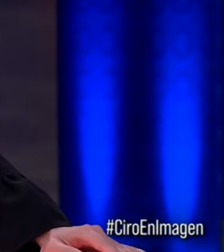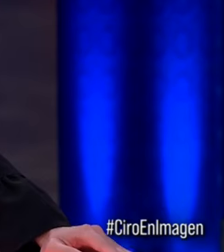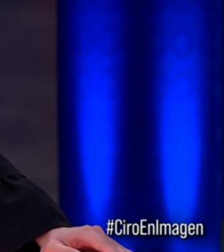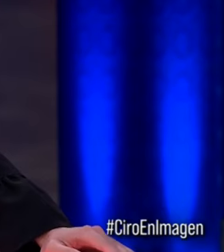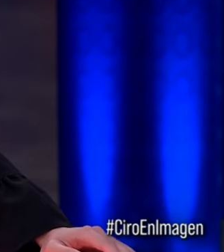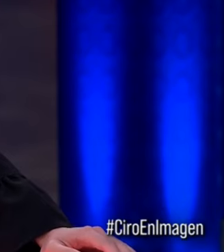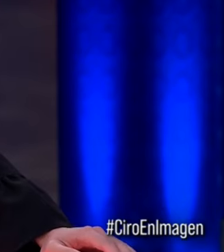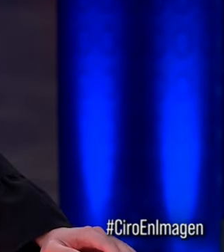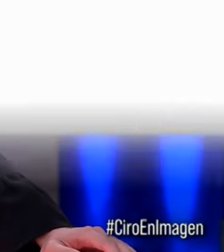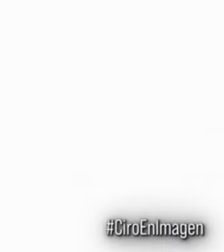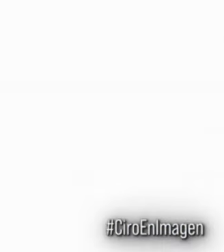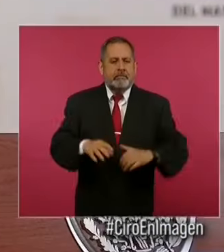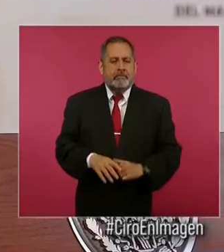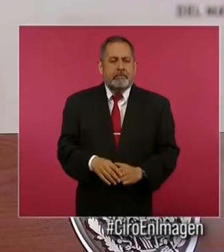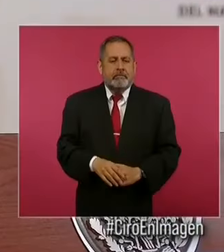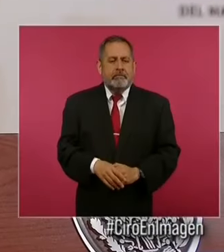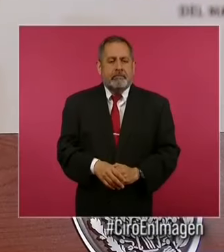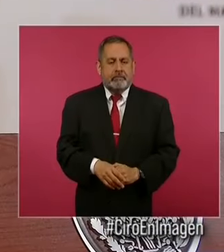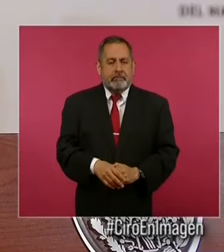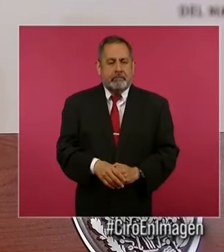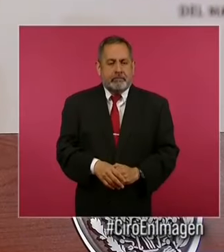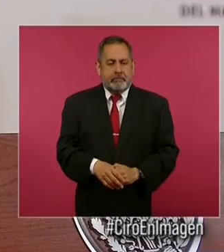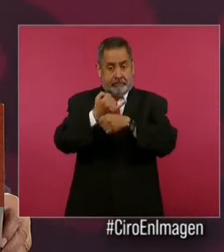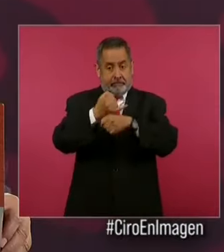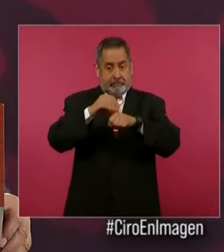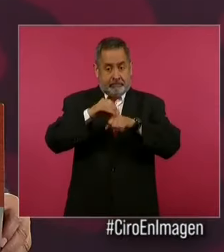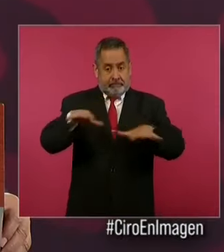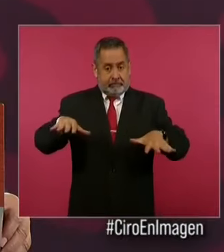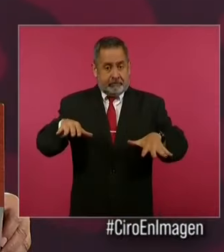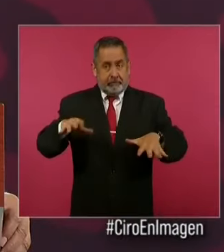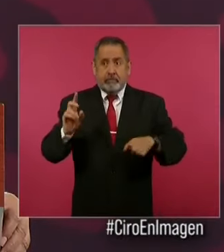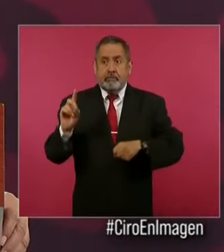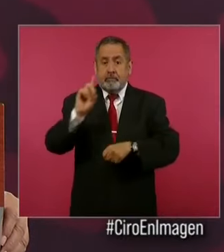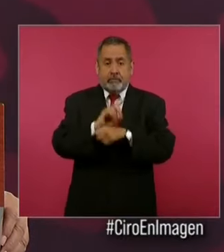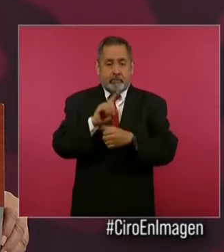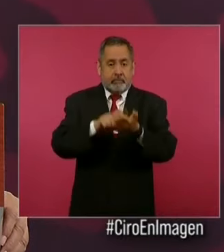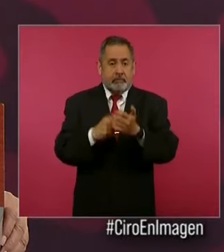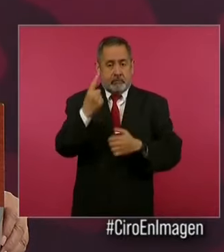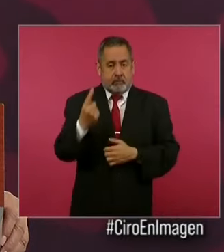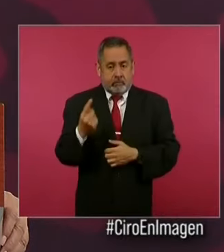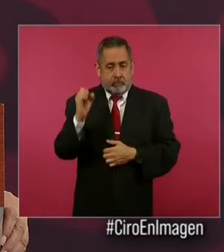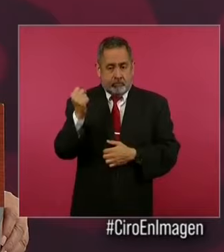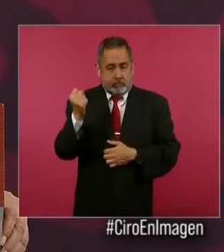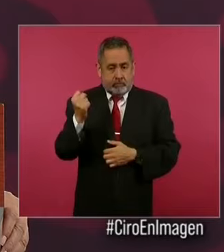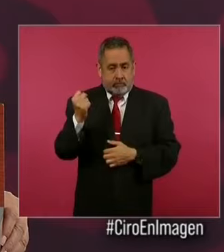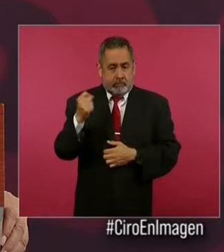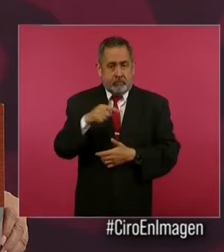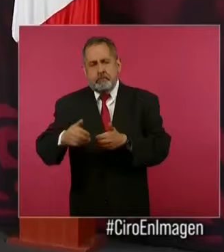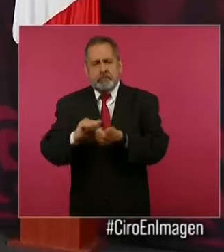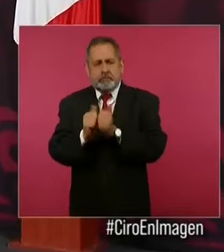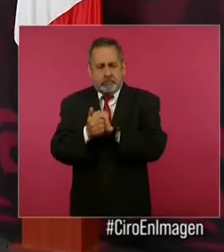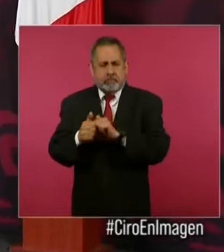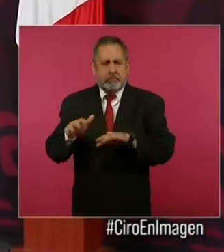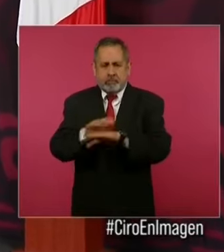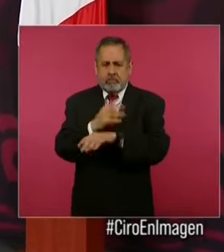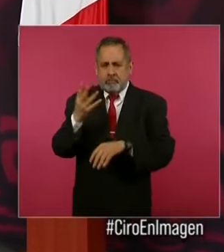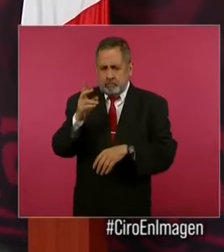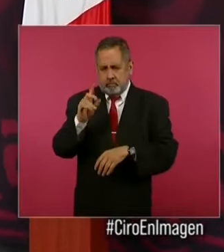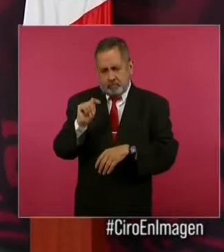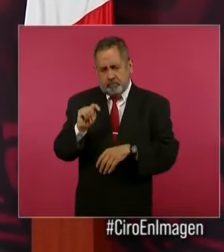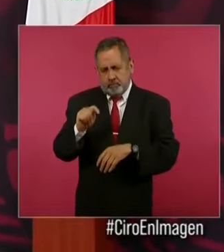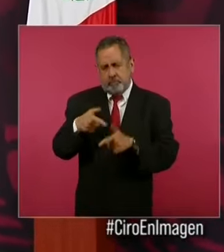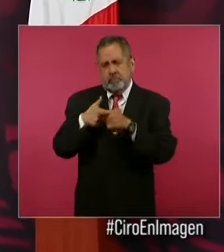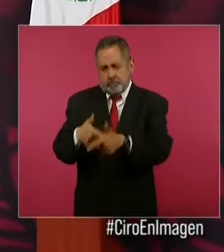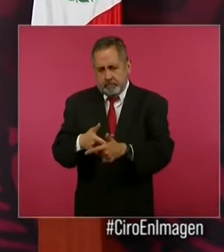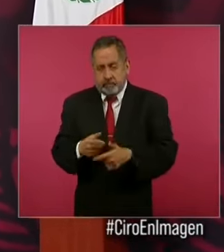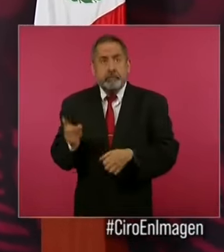una gira el informe del día primero de septiembre va a ser en el Zócalo día primero